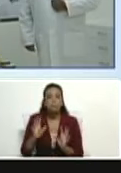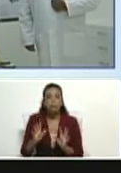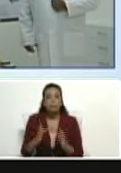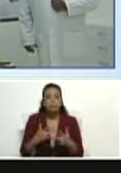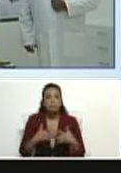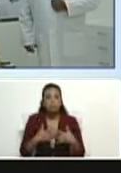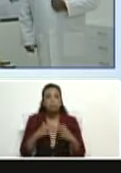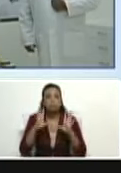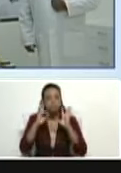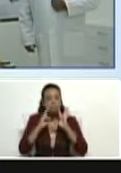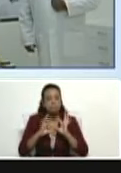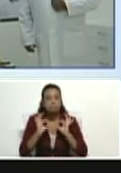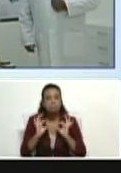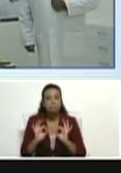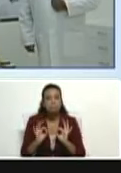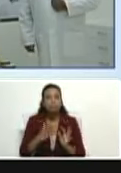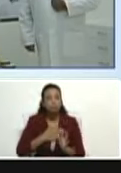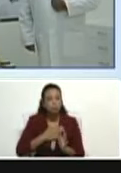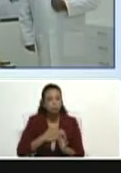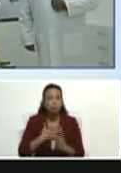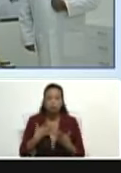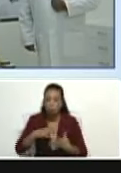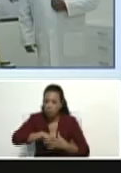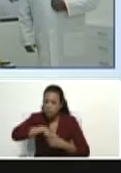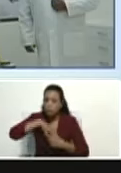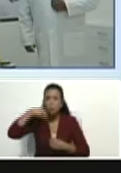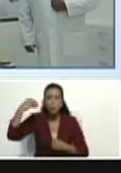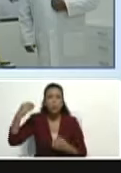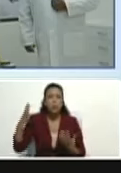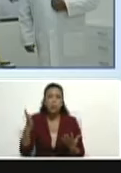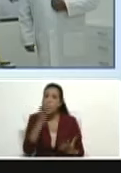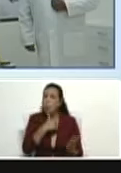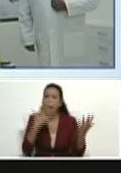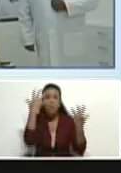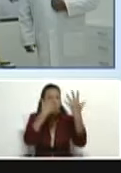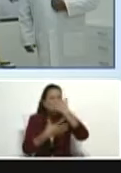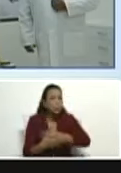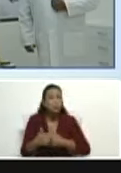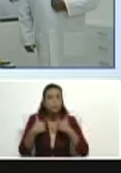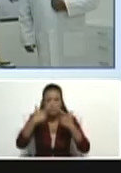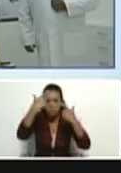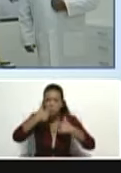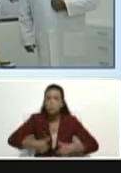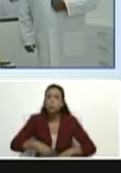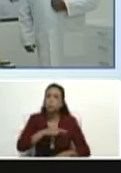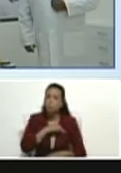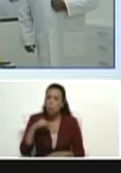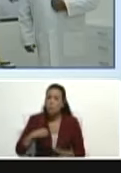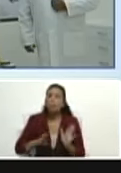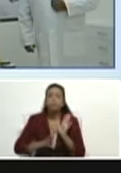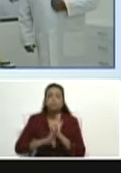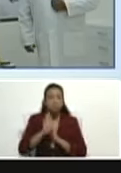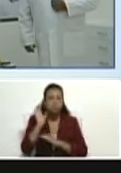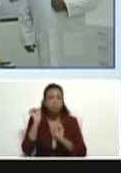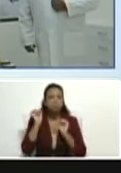Mi alma está pura, está libre de dudas, de incertidumbre. Y nosotros vamos a